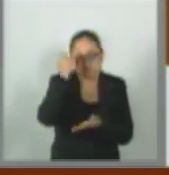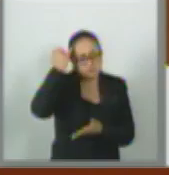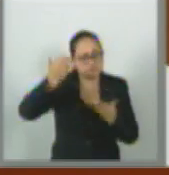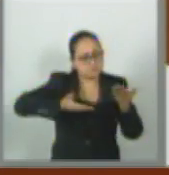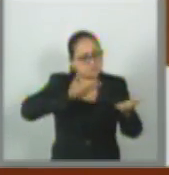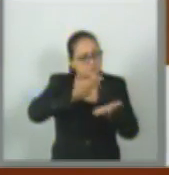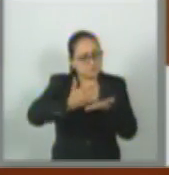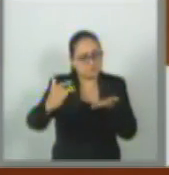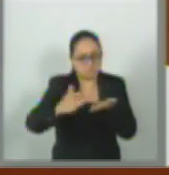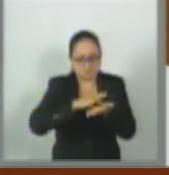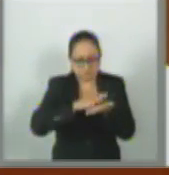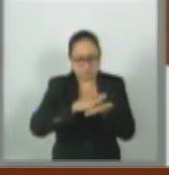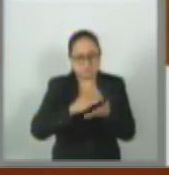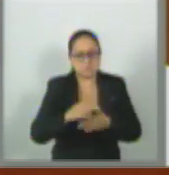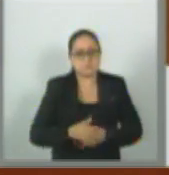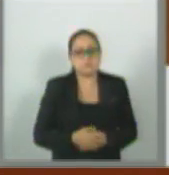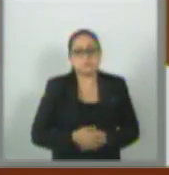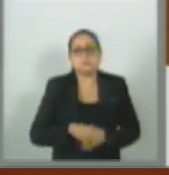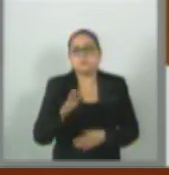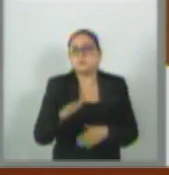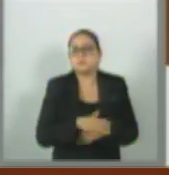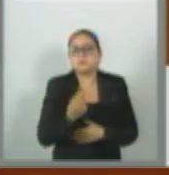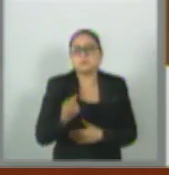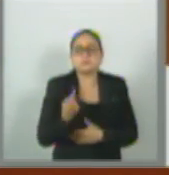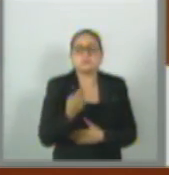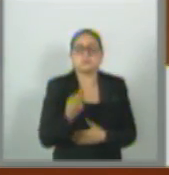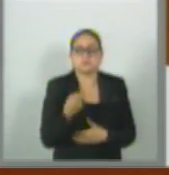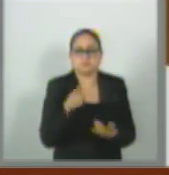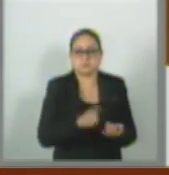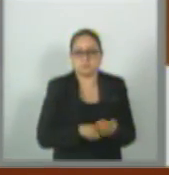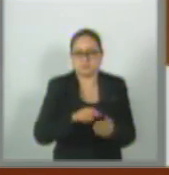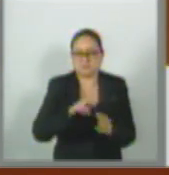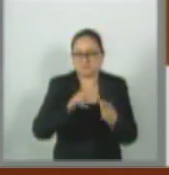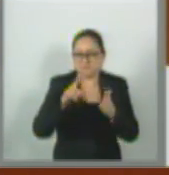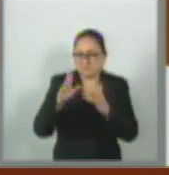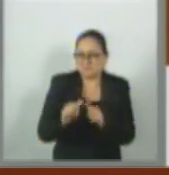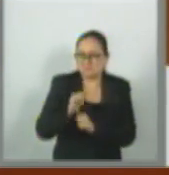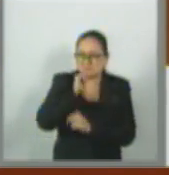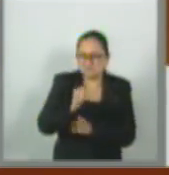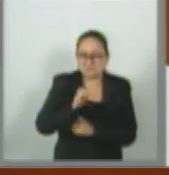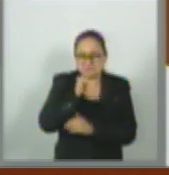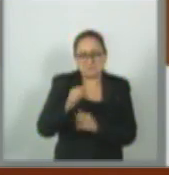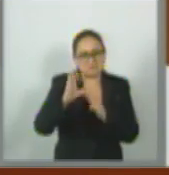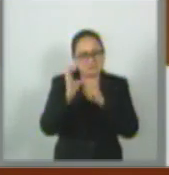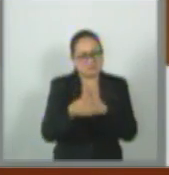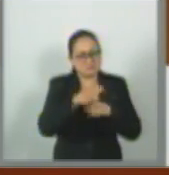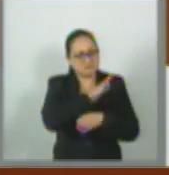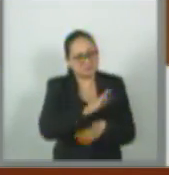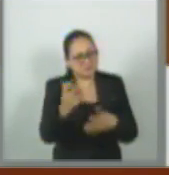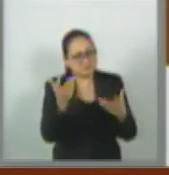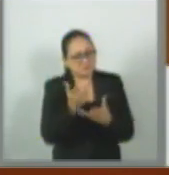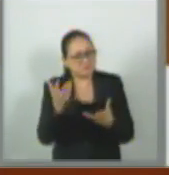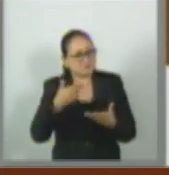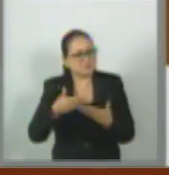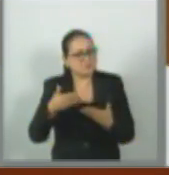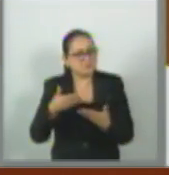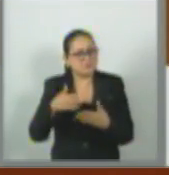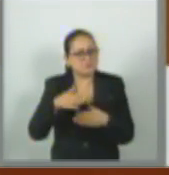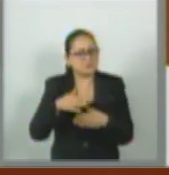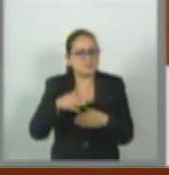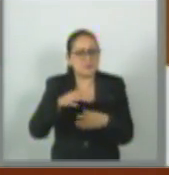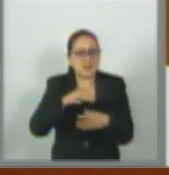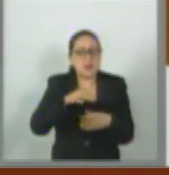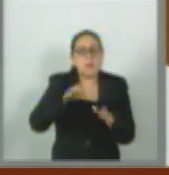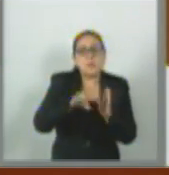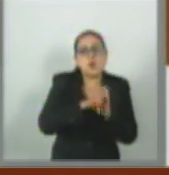y esta propuesta que nunca comisión podrá que ninguna comisión podrá permanecer acéfala por más